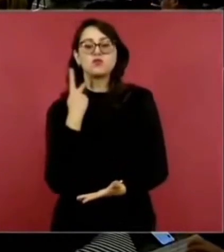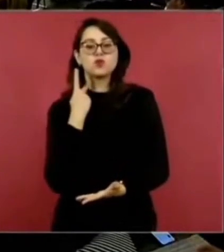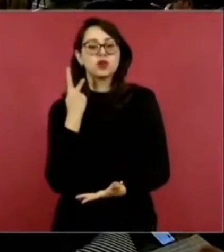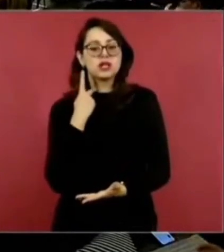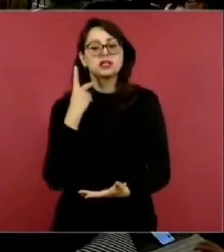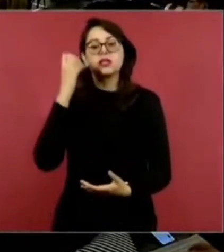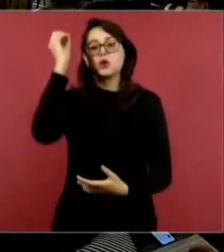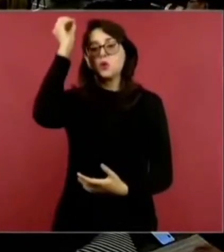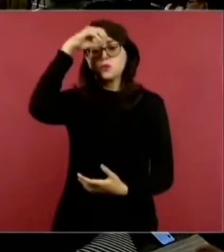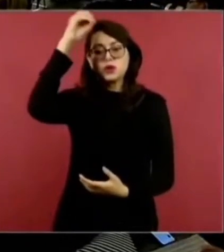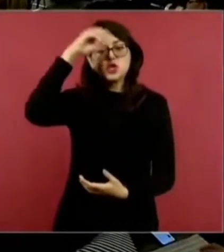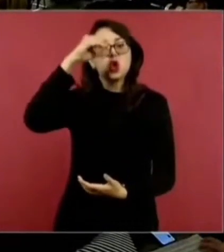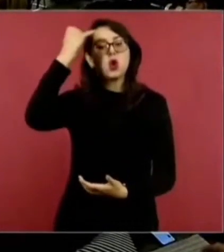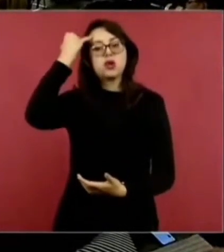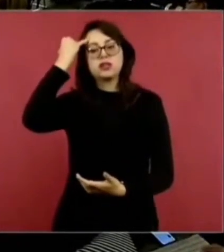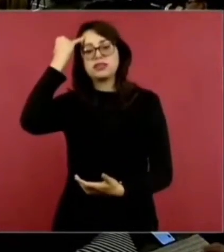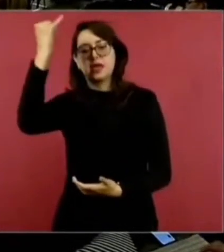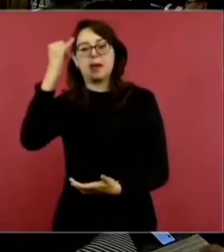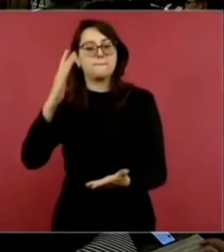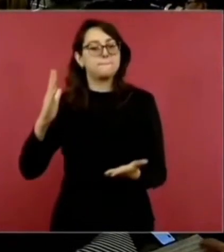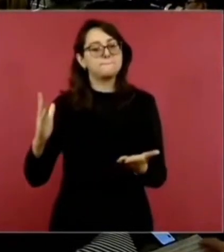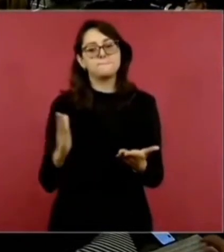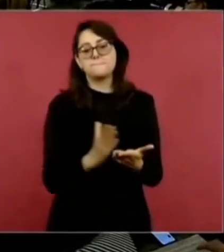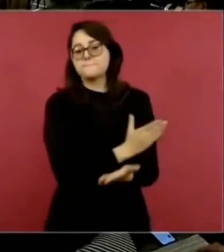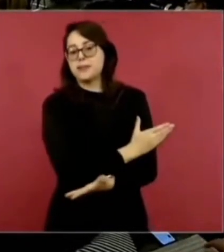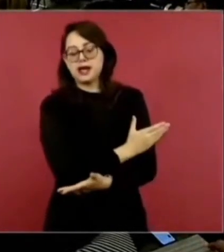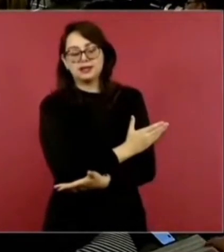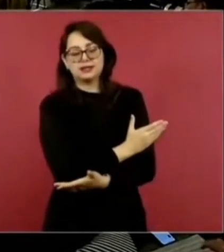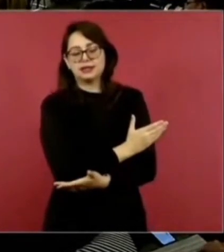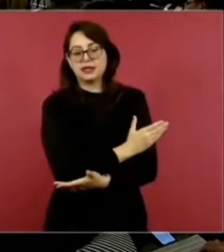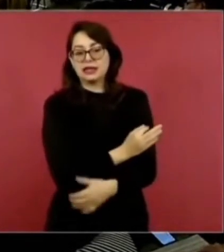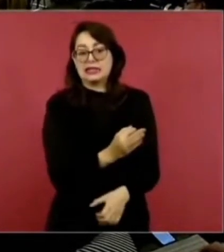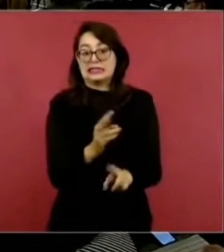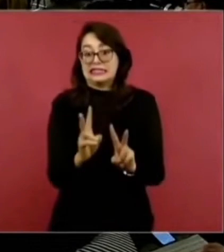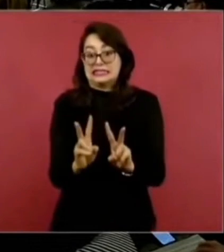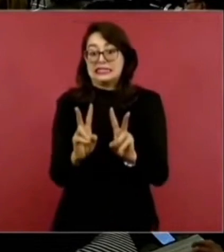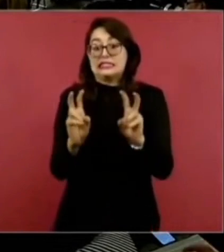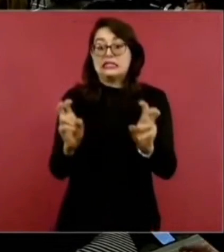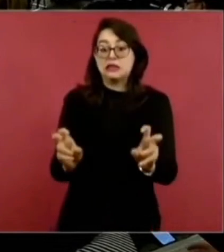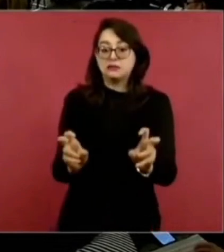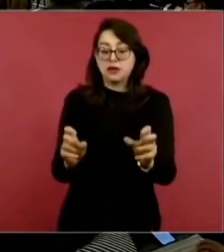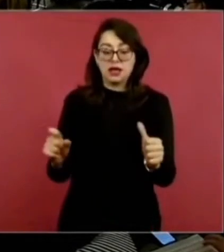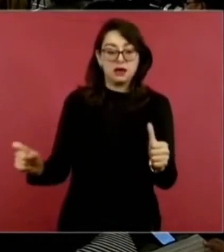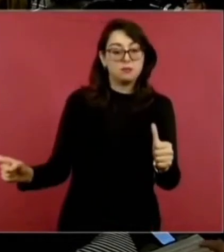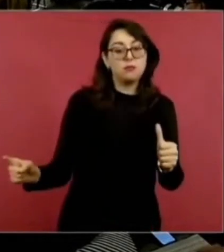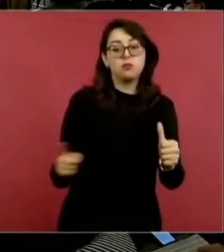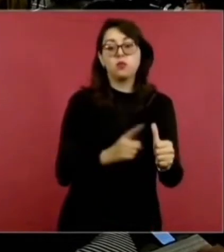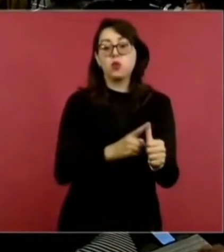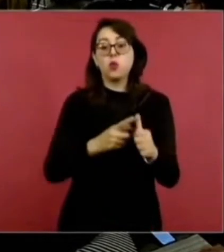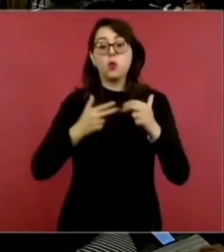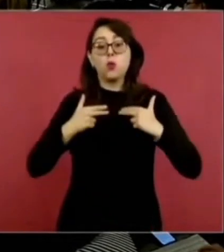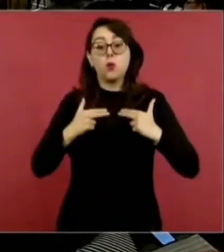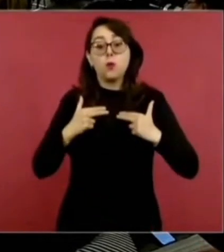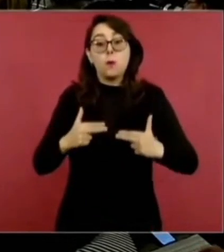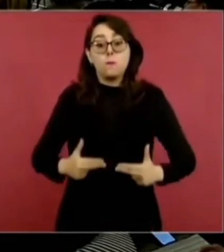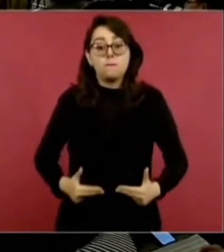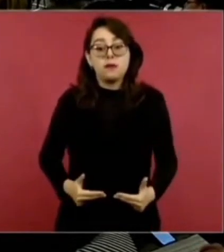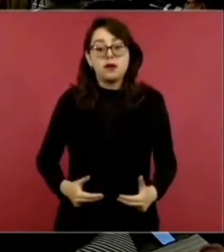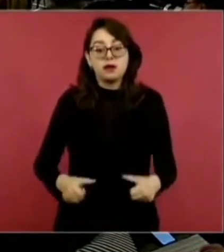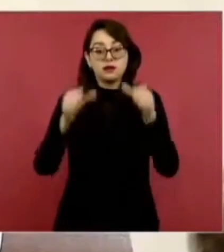posturas ideológicas. Este es un asunto humanitario. Es muy